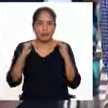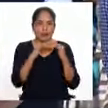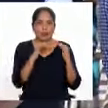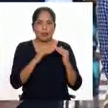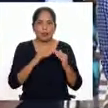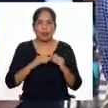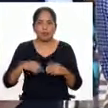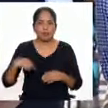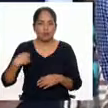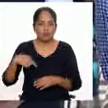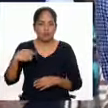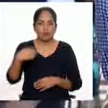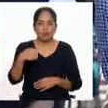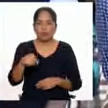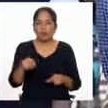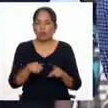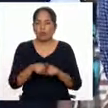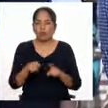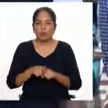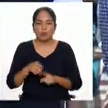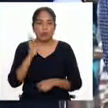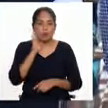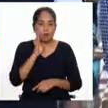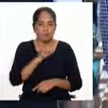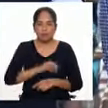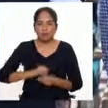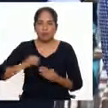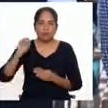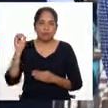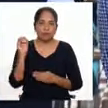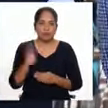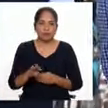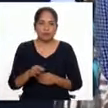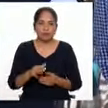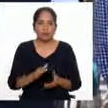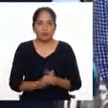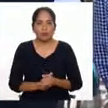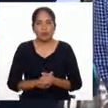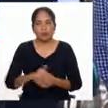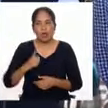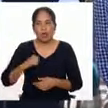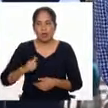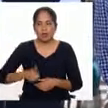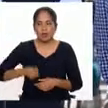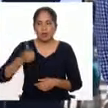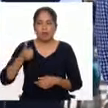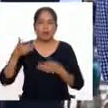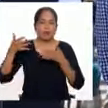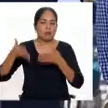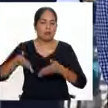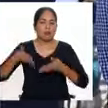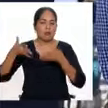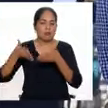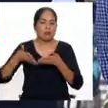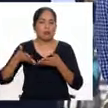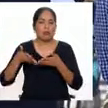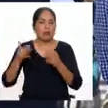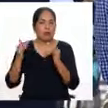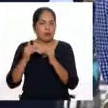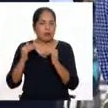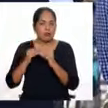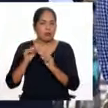muy seguidamente, y los desechos hay que sacarlos, señor alcalde, para que no se queden en las viviendas